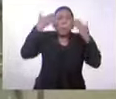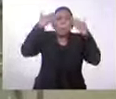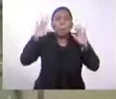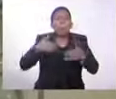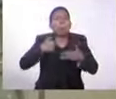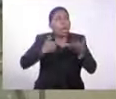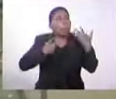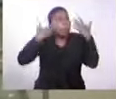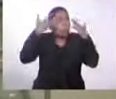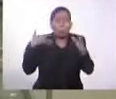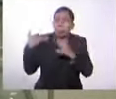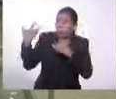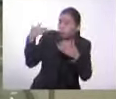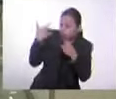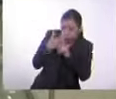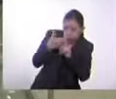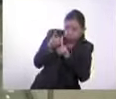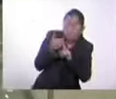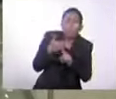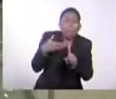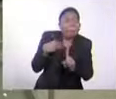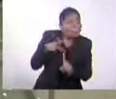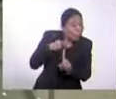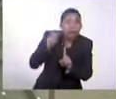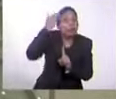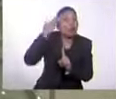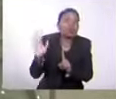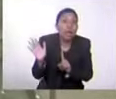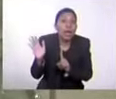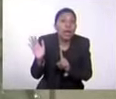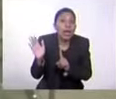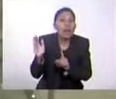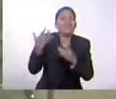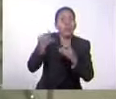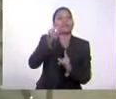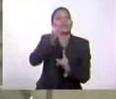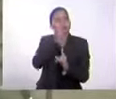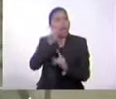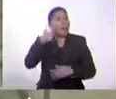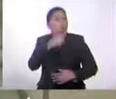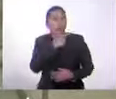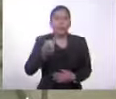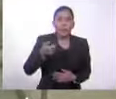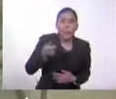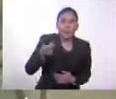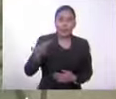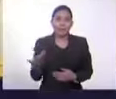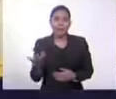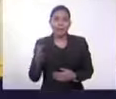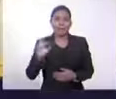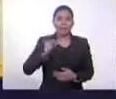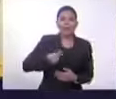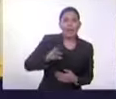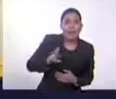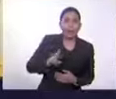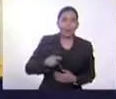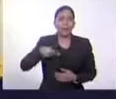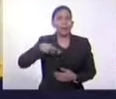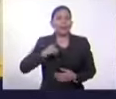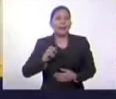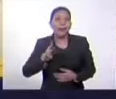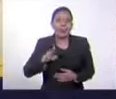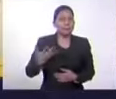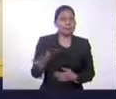a que eso no pase, como por ejemplo la Policía Nacional Civil, la Fiscalía General de la República, la Procuraduría,